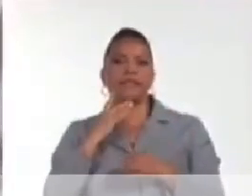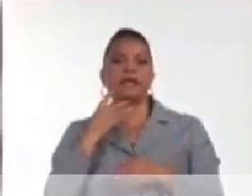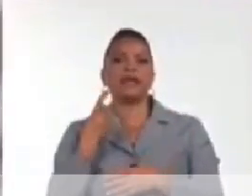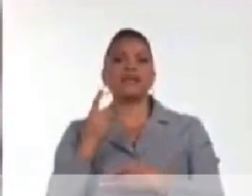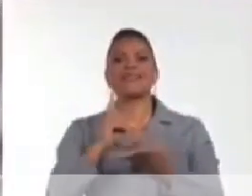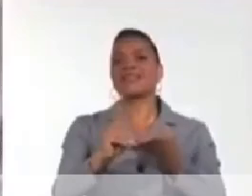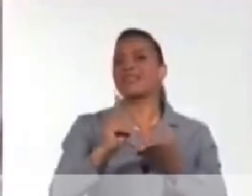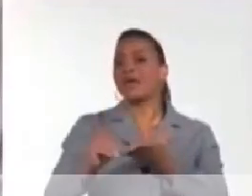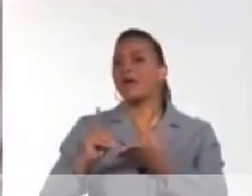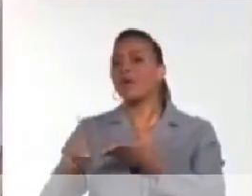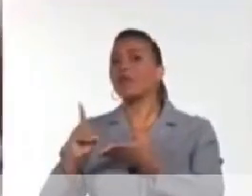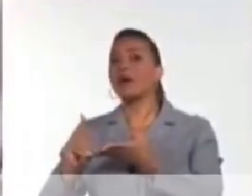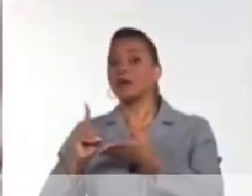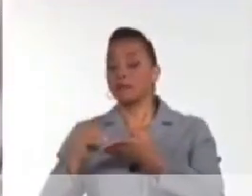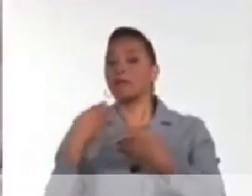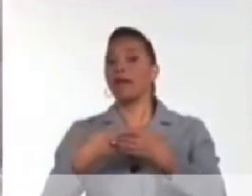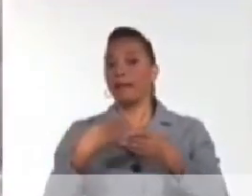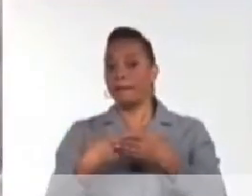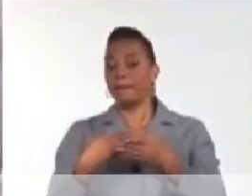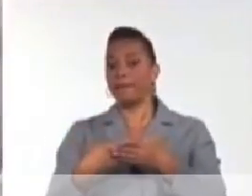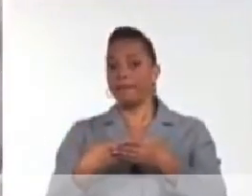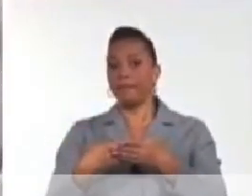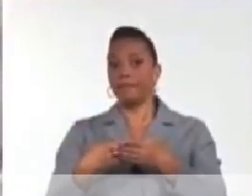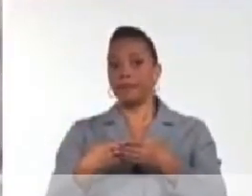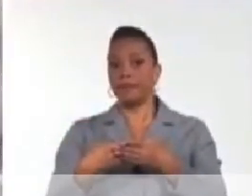endeudamiento de las empresas que son